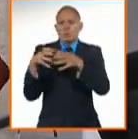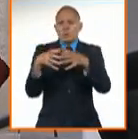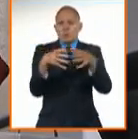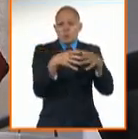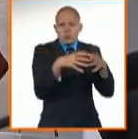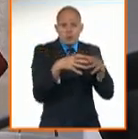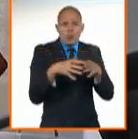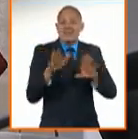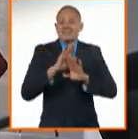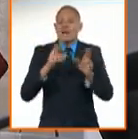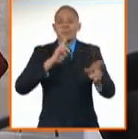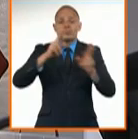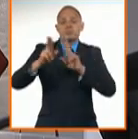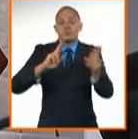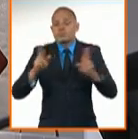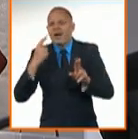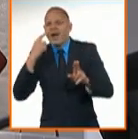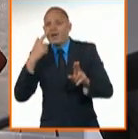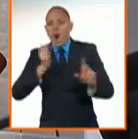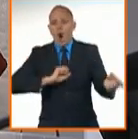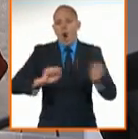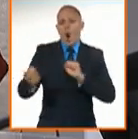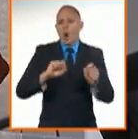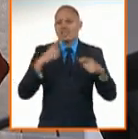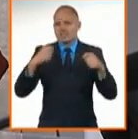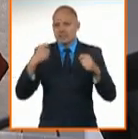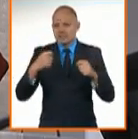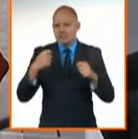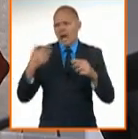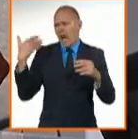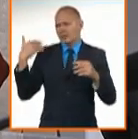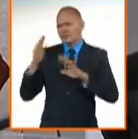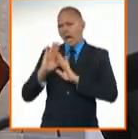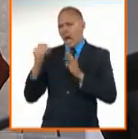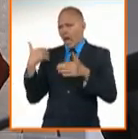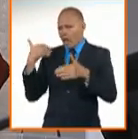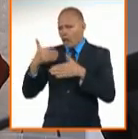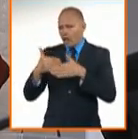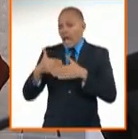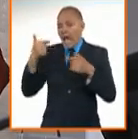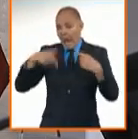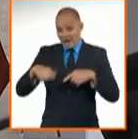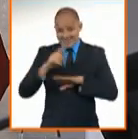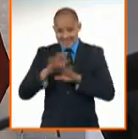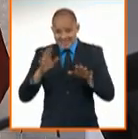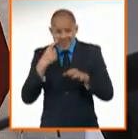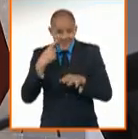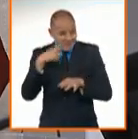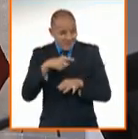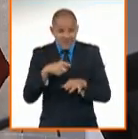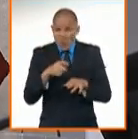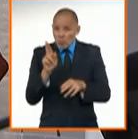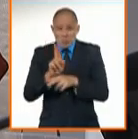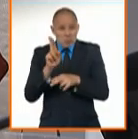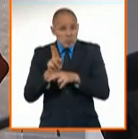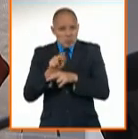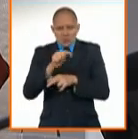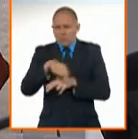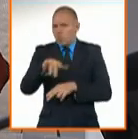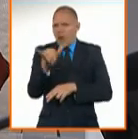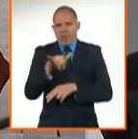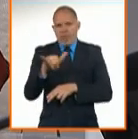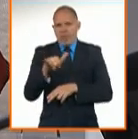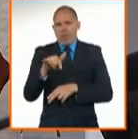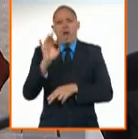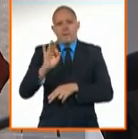desde hace mucho tiempo y que en periodos de contingencia los sistemas de trabajo para contingencia y valga la redundancia